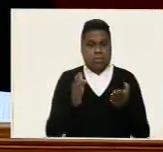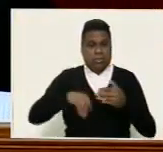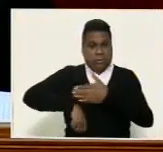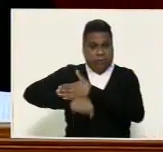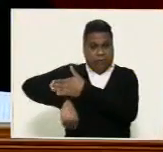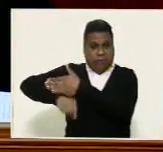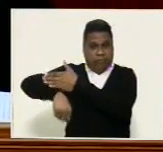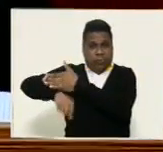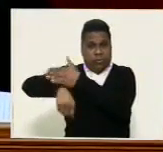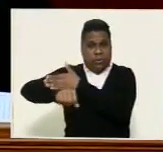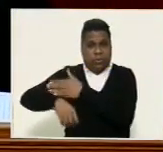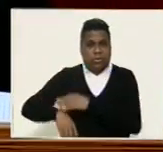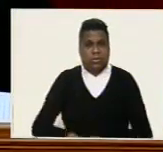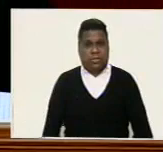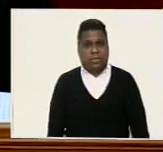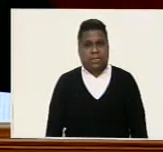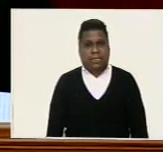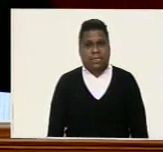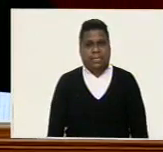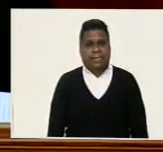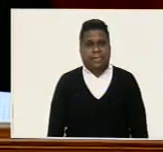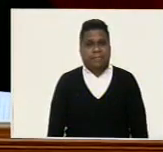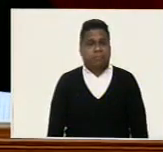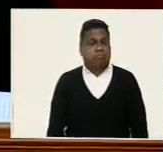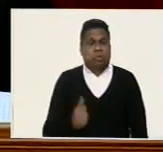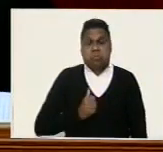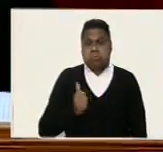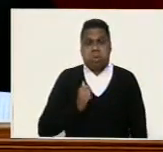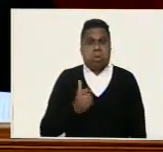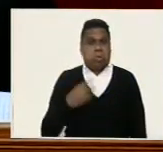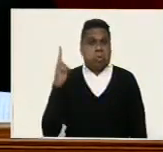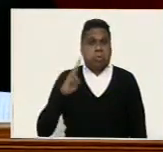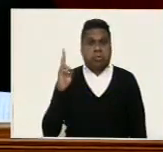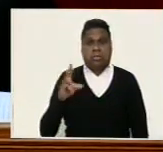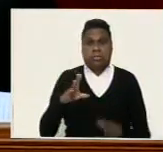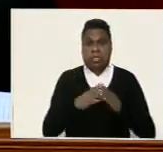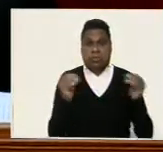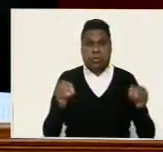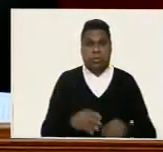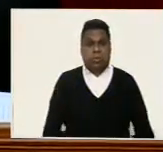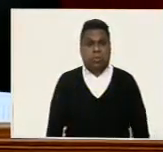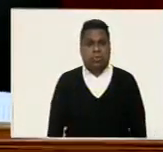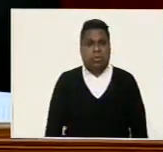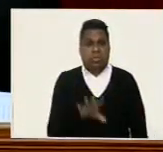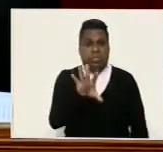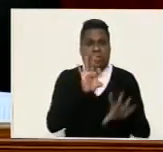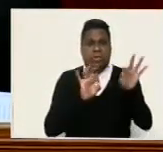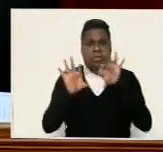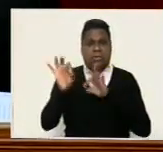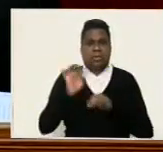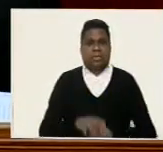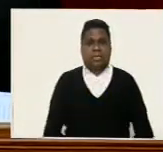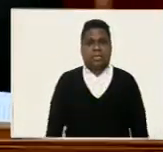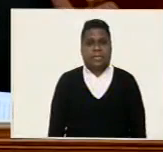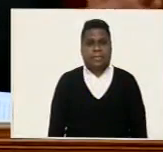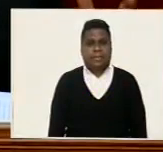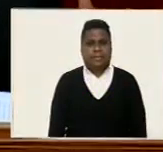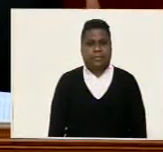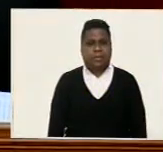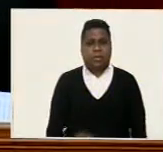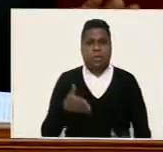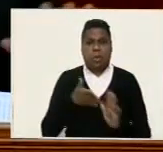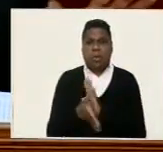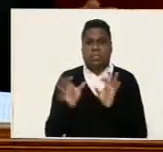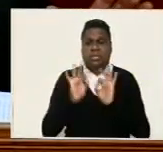sirve para todo. Sirve para todo. Amnesia selectiva. No pasa nada en el